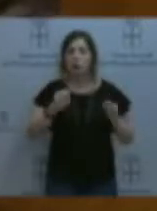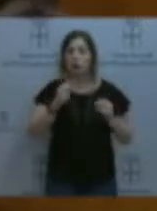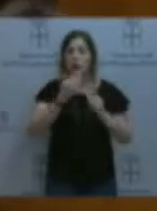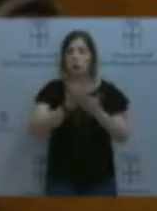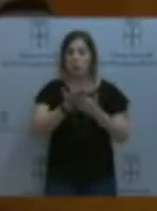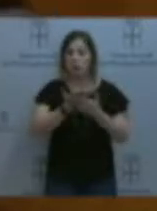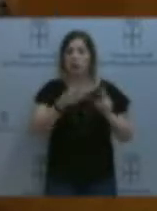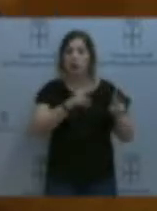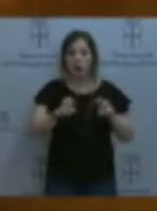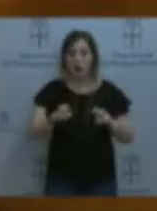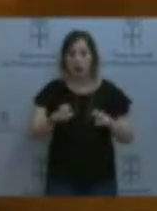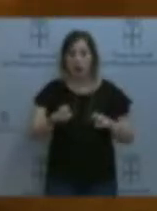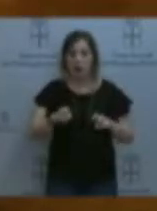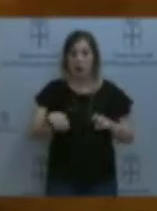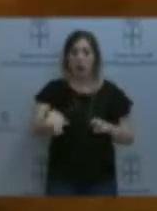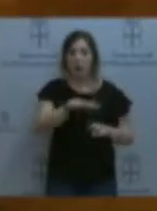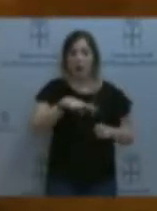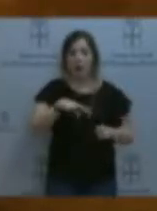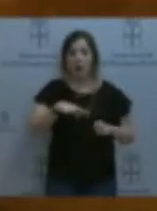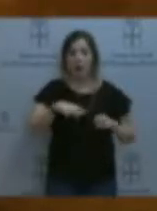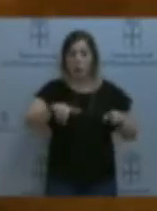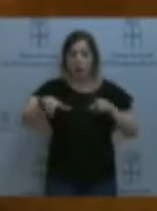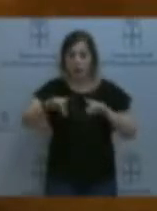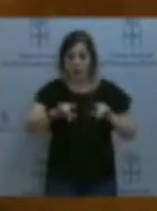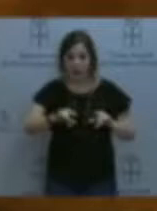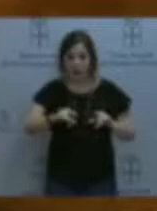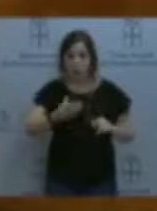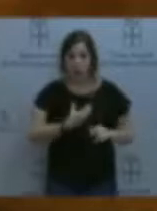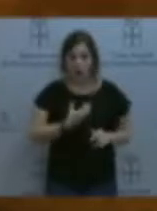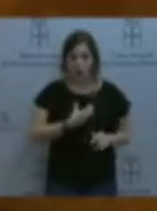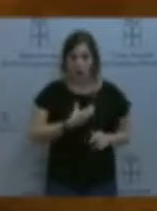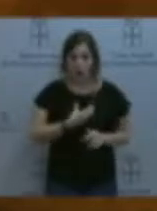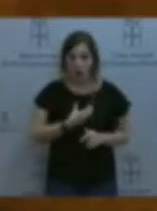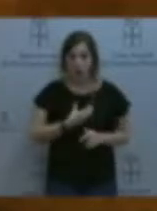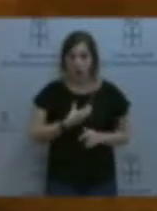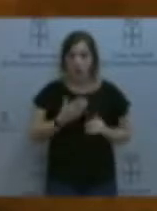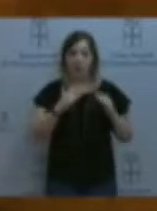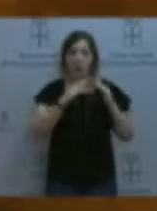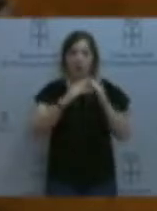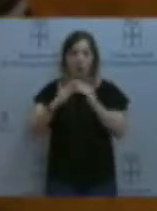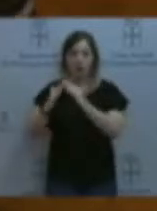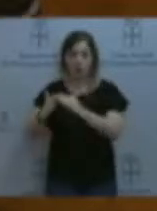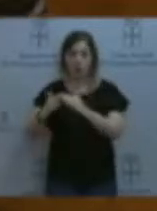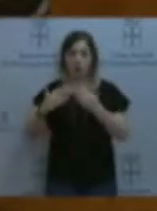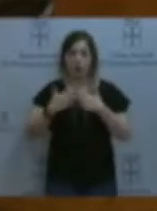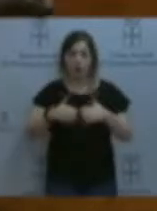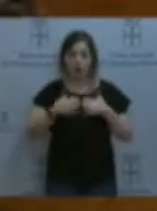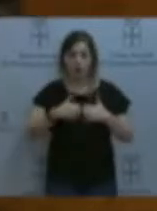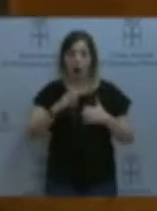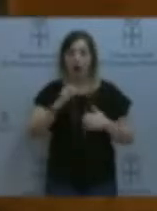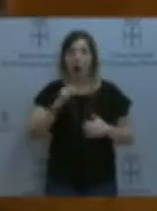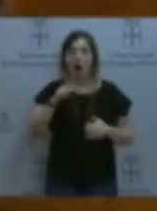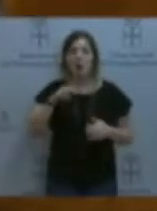parcela, propiedad municipal, cita en el polígono industrial Barcia, Almuña, ya no es Villar,